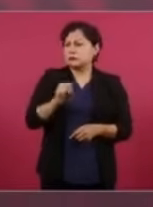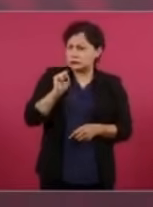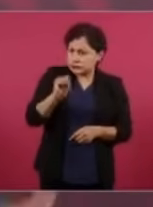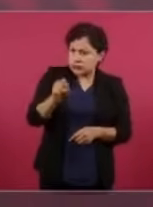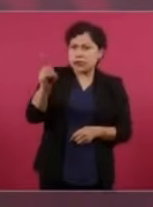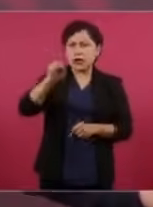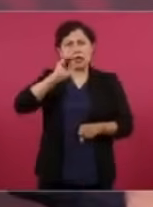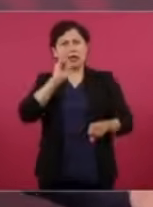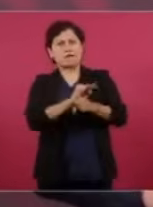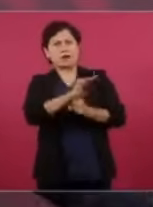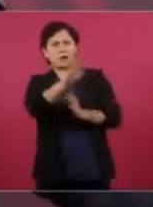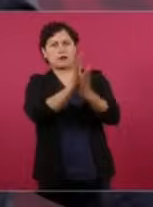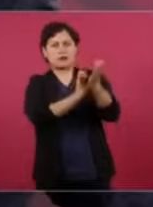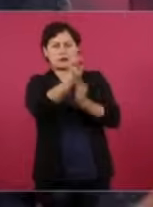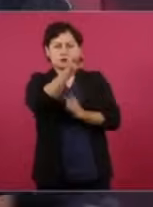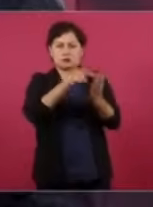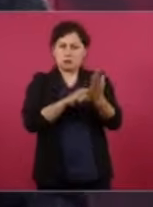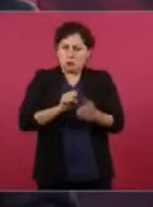pero